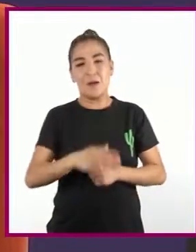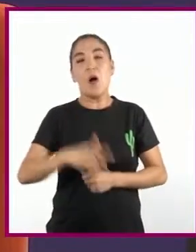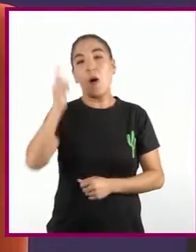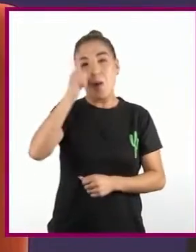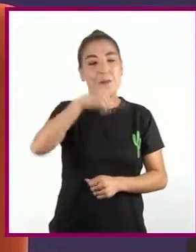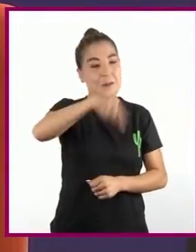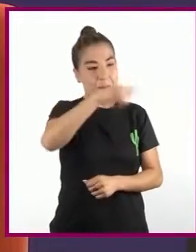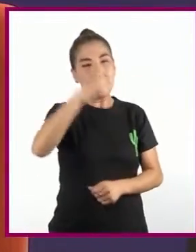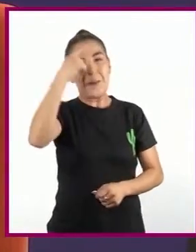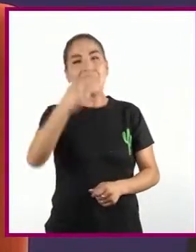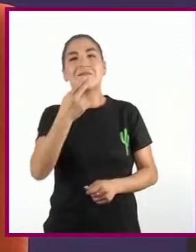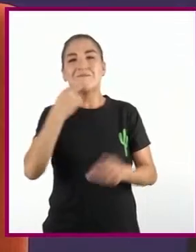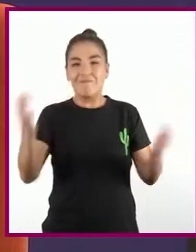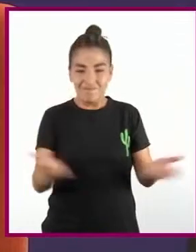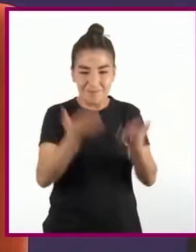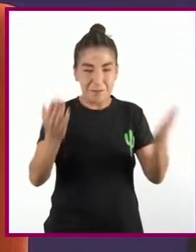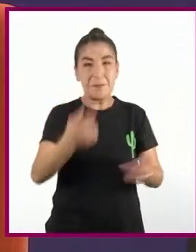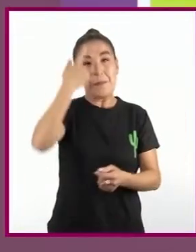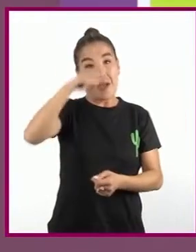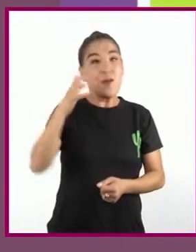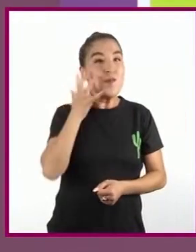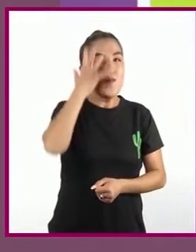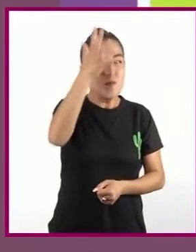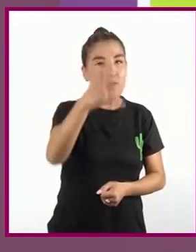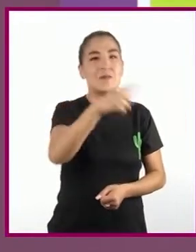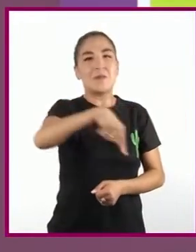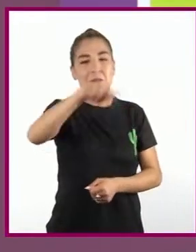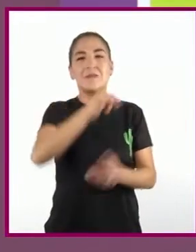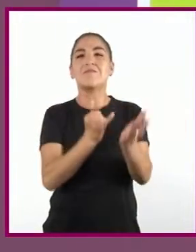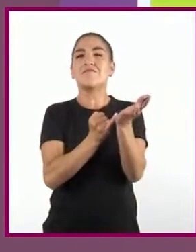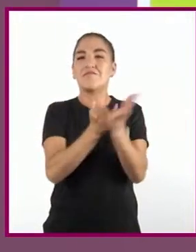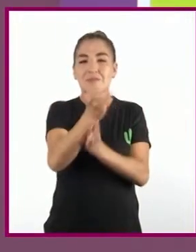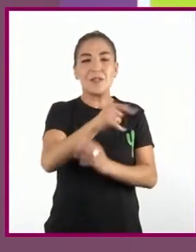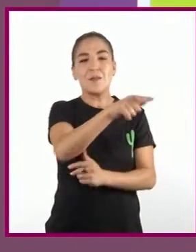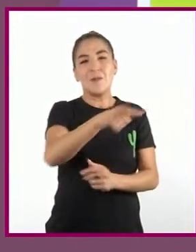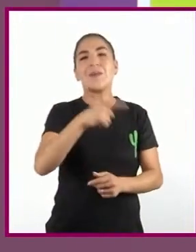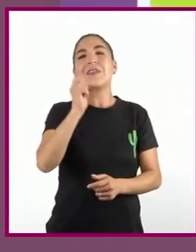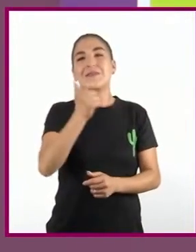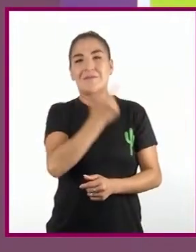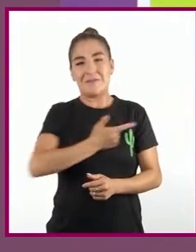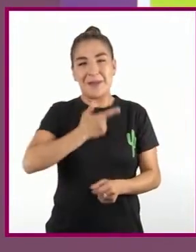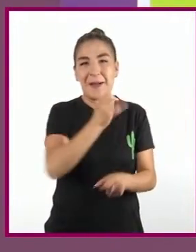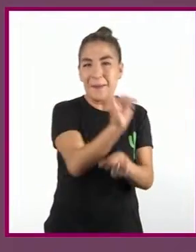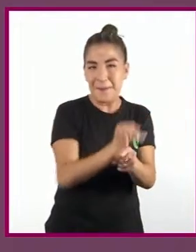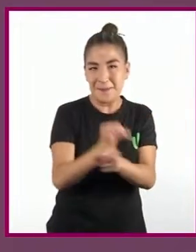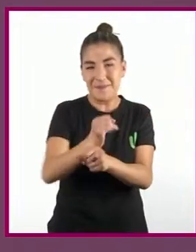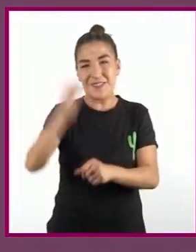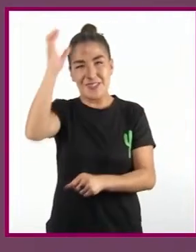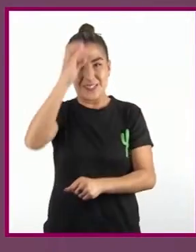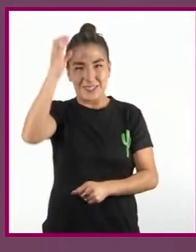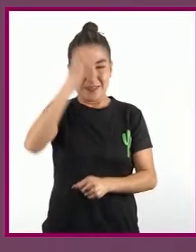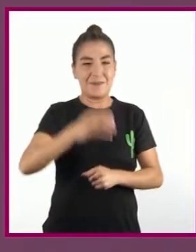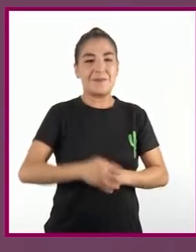les sirvan de motivación para que en un futuro decidan incursionar en el ámbito científico.